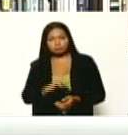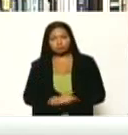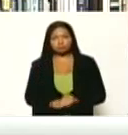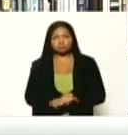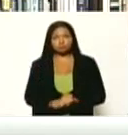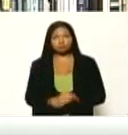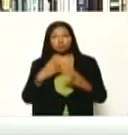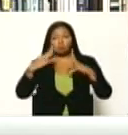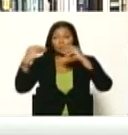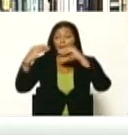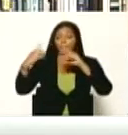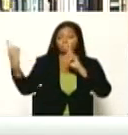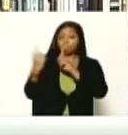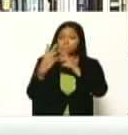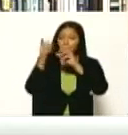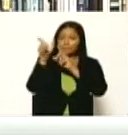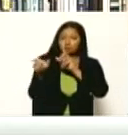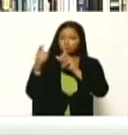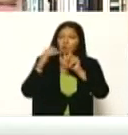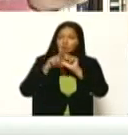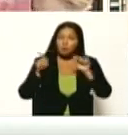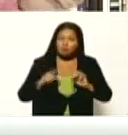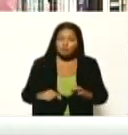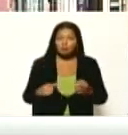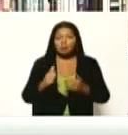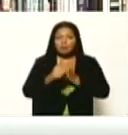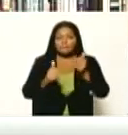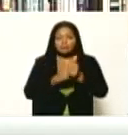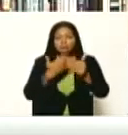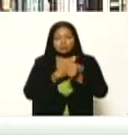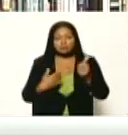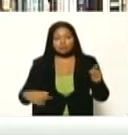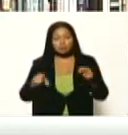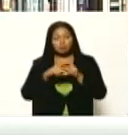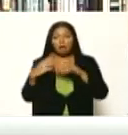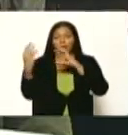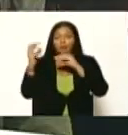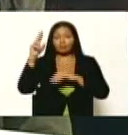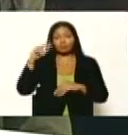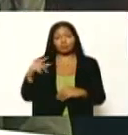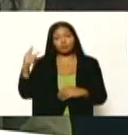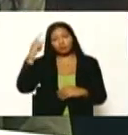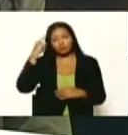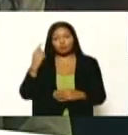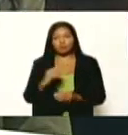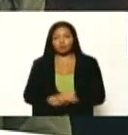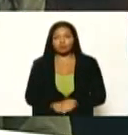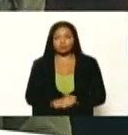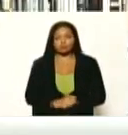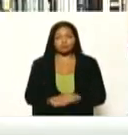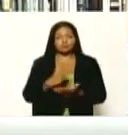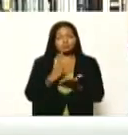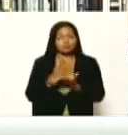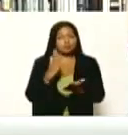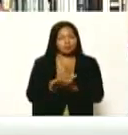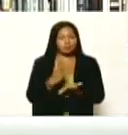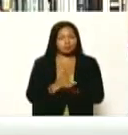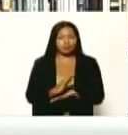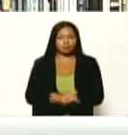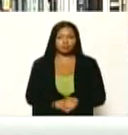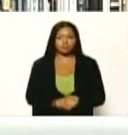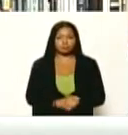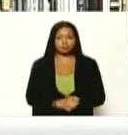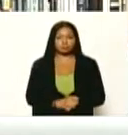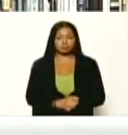Hablé personalmente con la gente del sistema COVAX. La vicepresidenta también habla todos los días, permanentemente. Vamos,